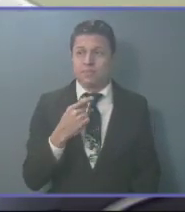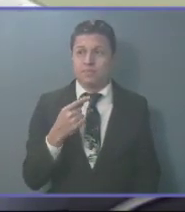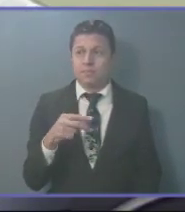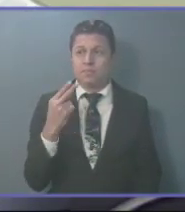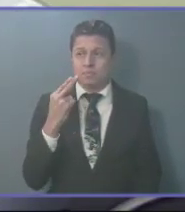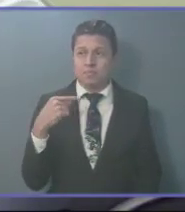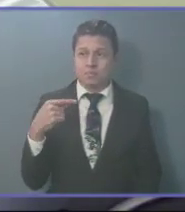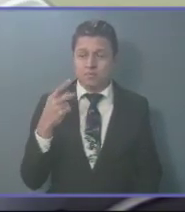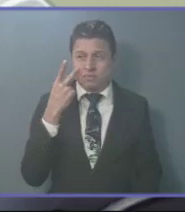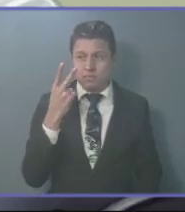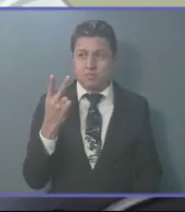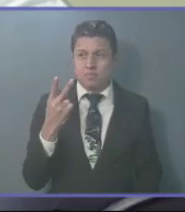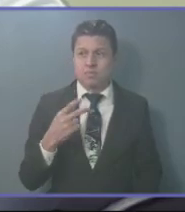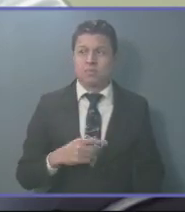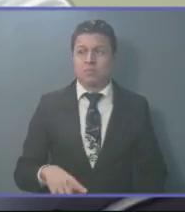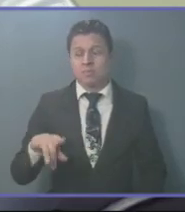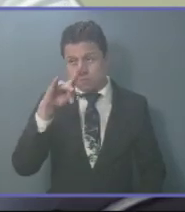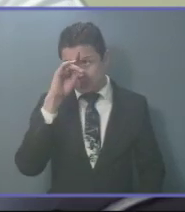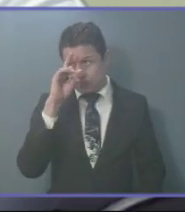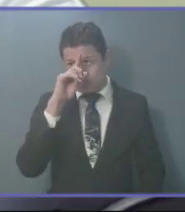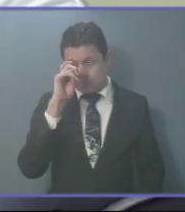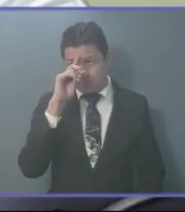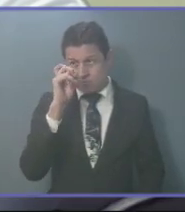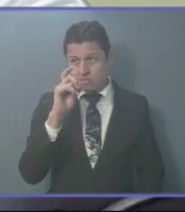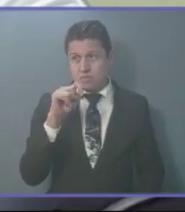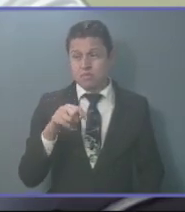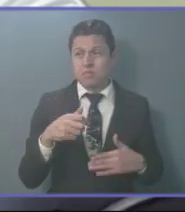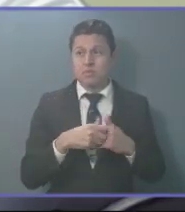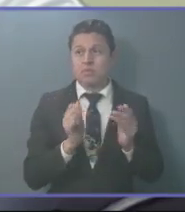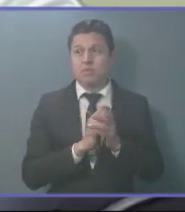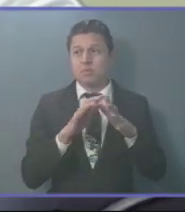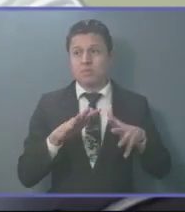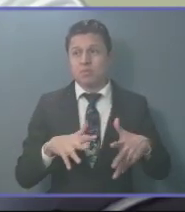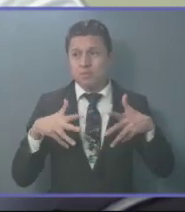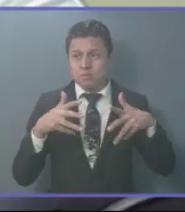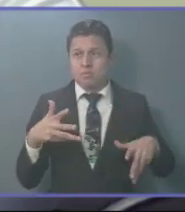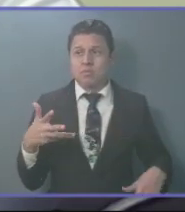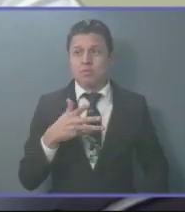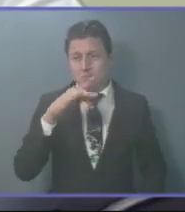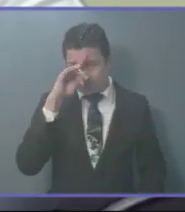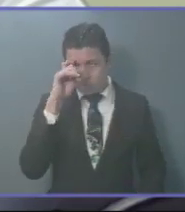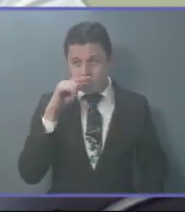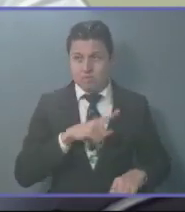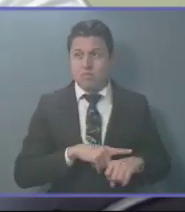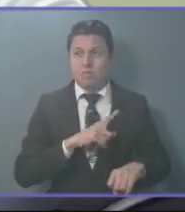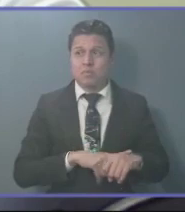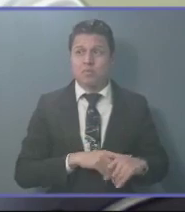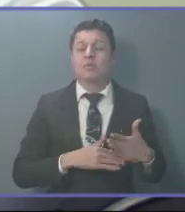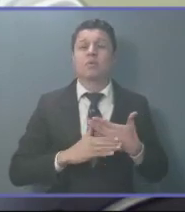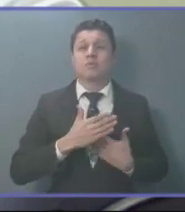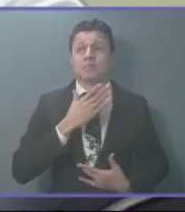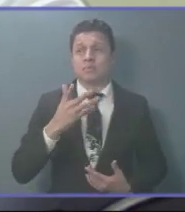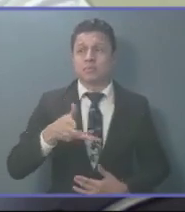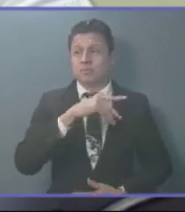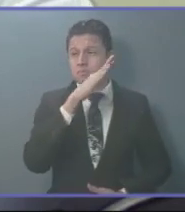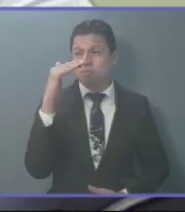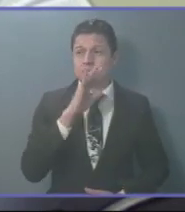continúa viendo y dando seguimiento a esta Asamblea Legislativa en uno de los momentos más complejos del país.